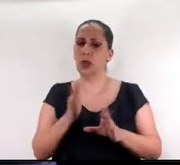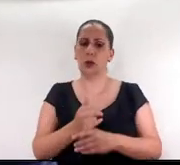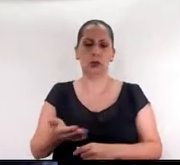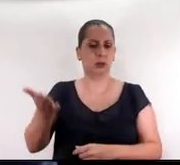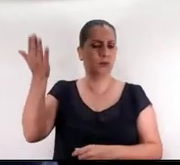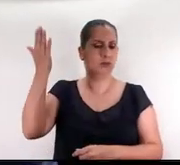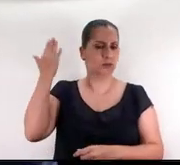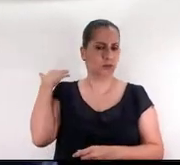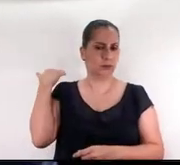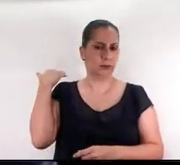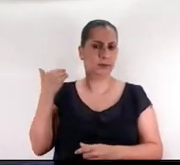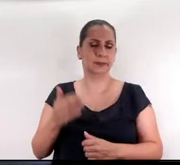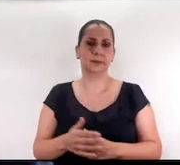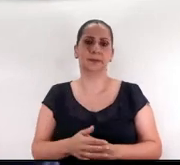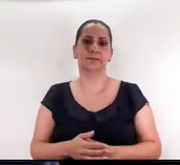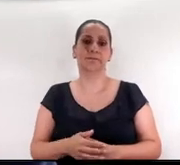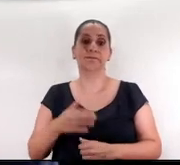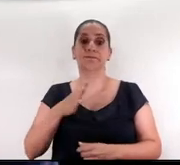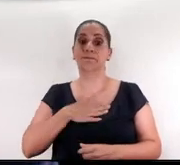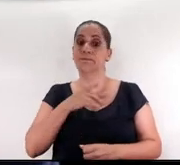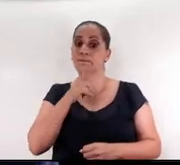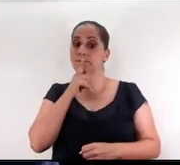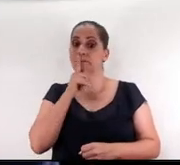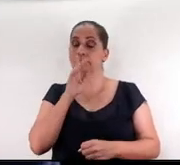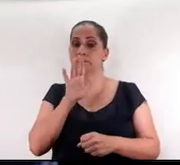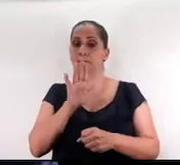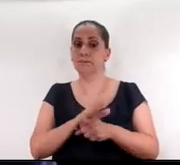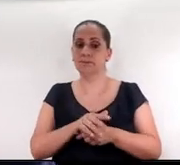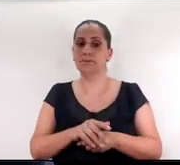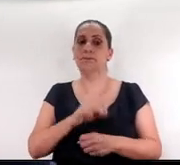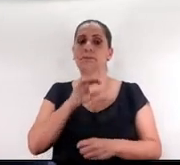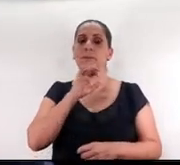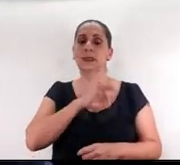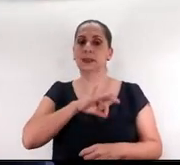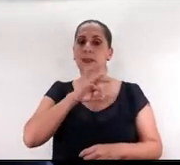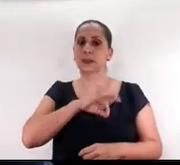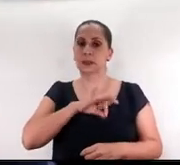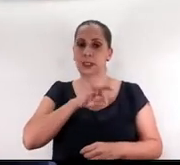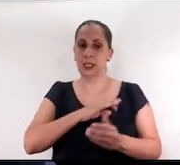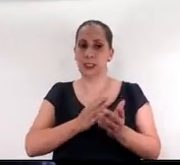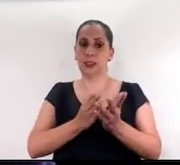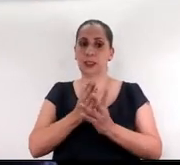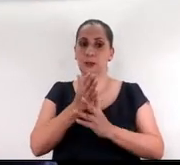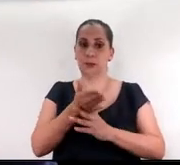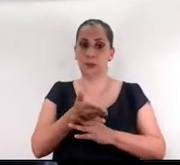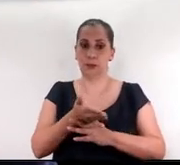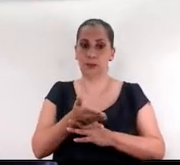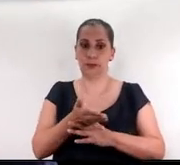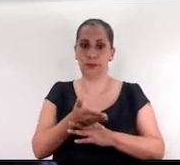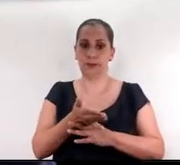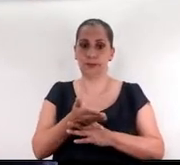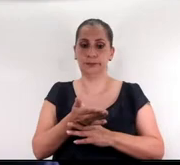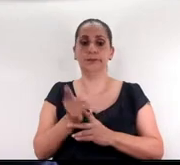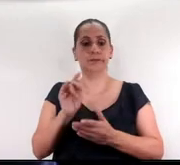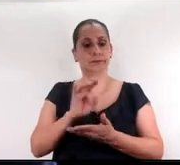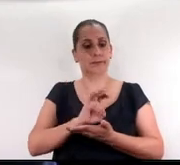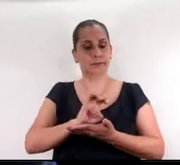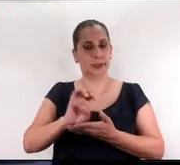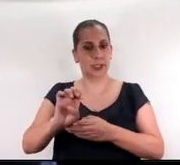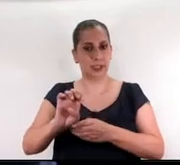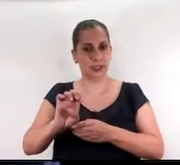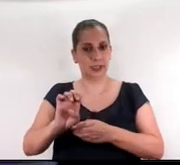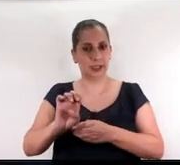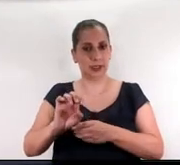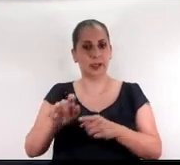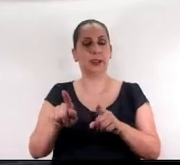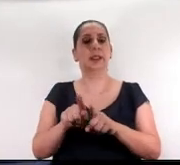pasado. Y mi compromiso con garantizar a través de una vida la ética y al